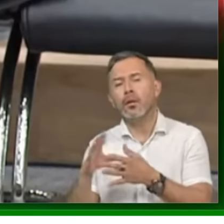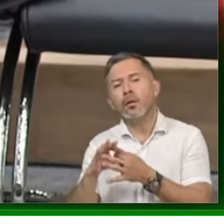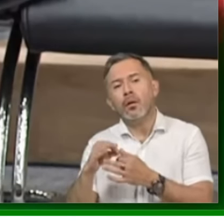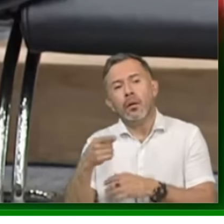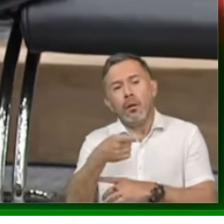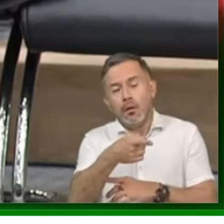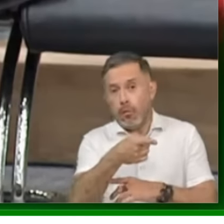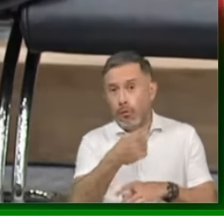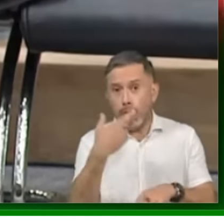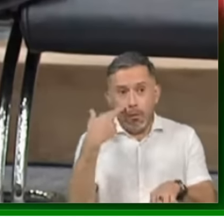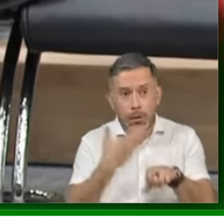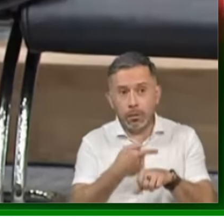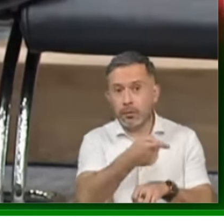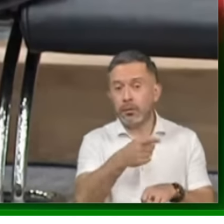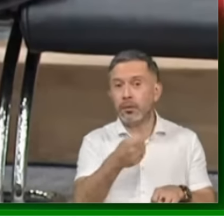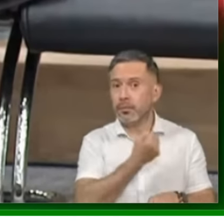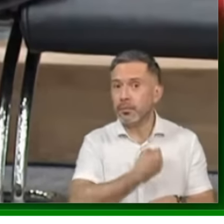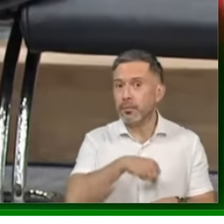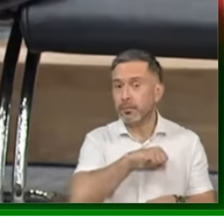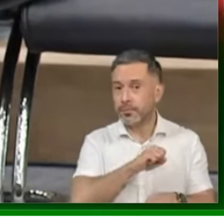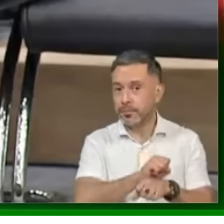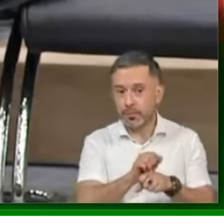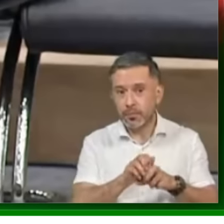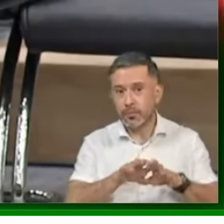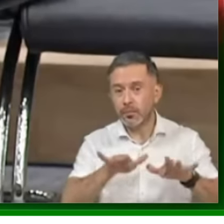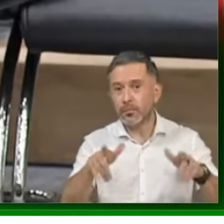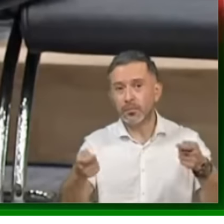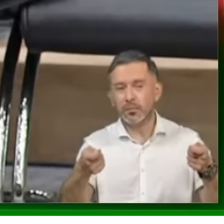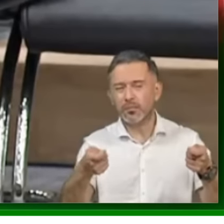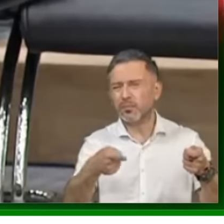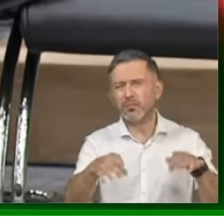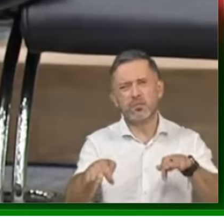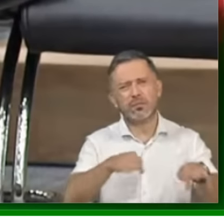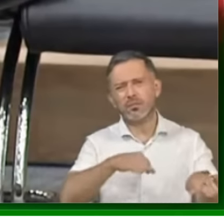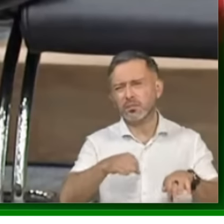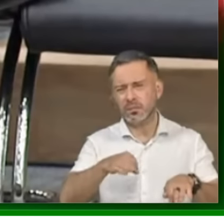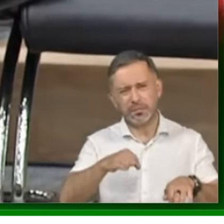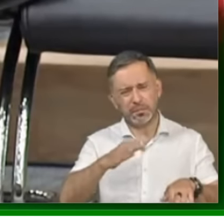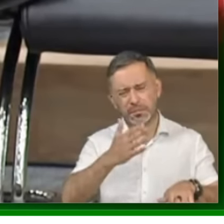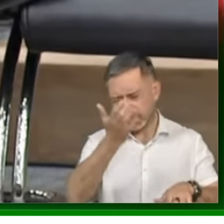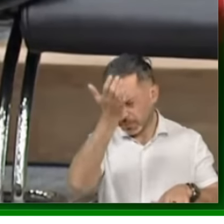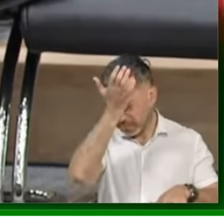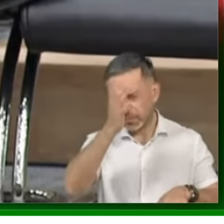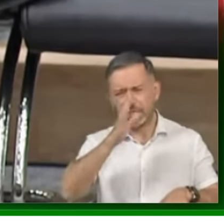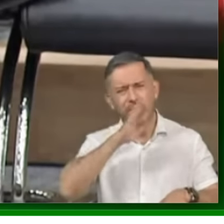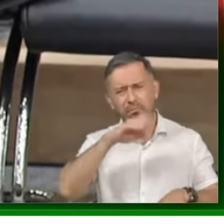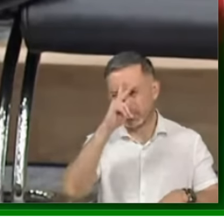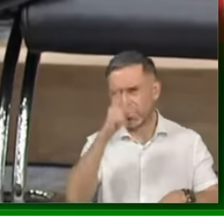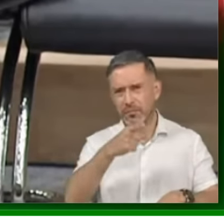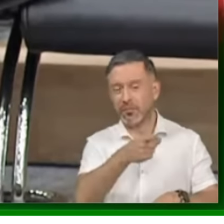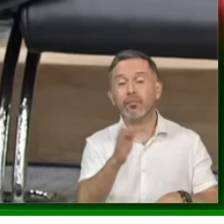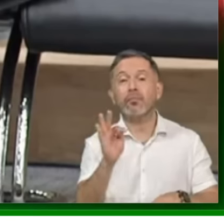responsable de una política pública de salud tuvo tal nivel de incompetencia pero no hubiera pasado nada si el peso